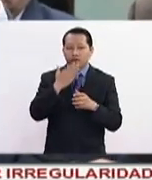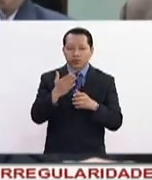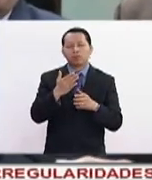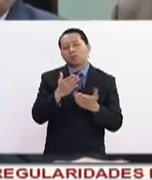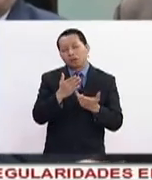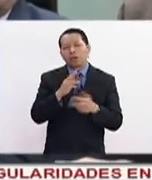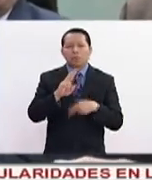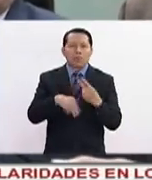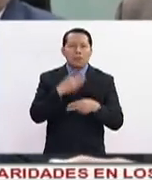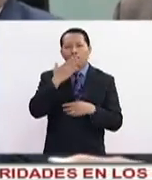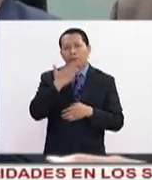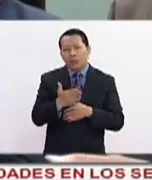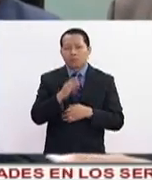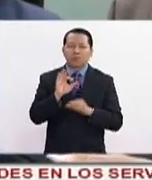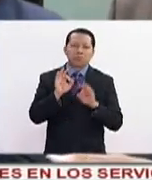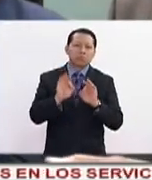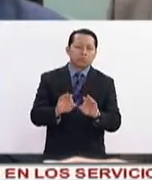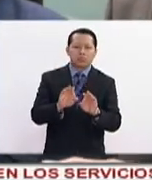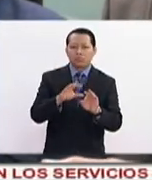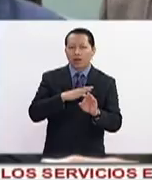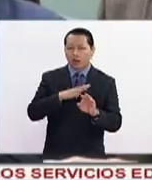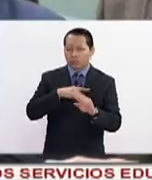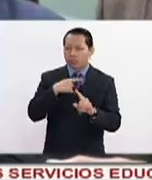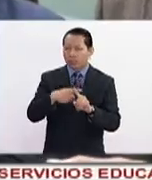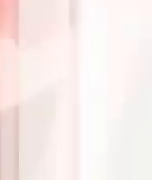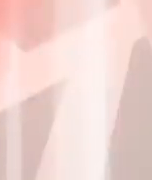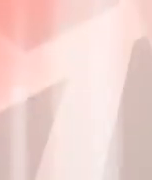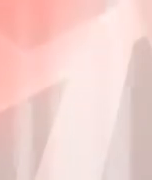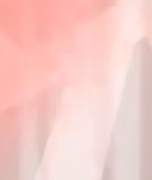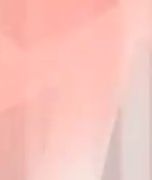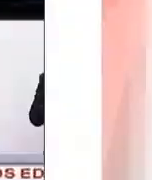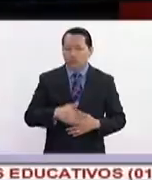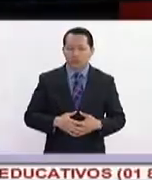caminando bien, tenemos optimismo.